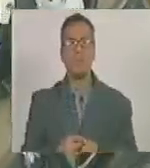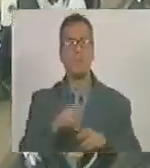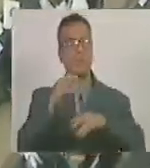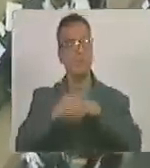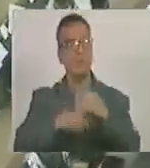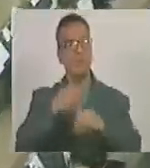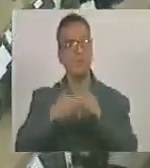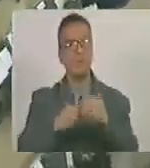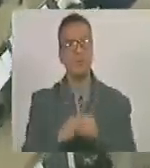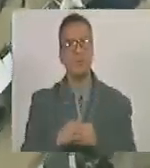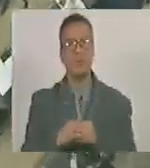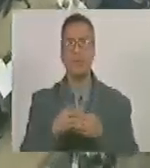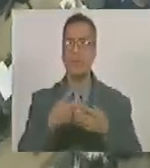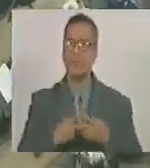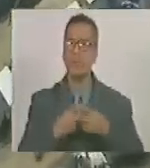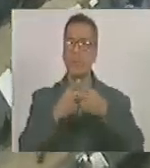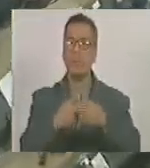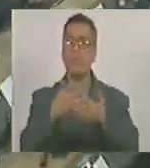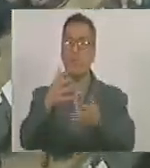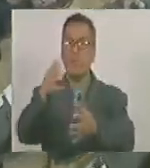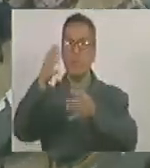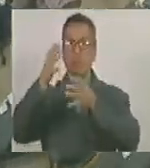sido premiados